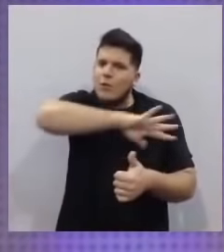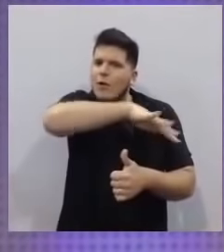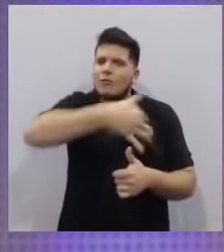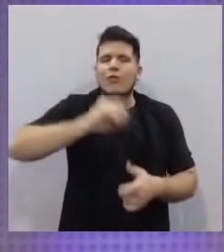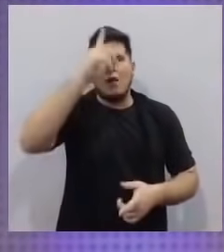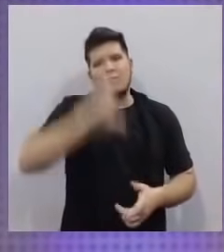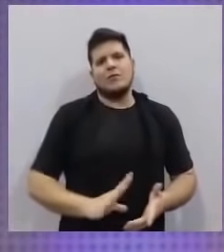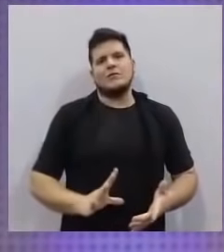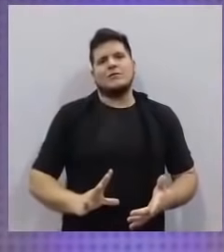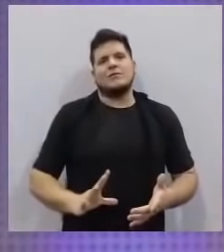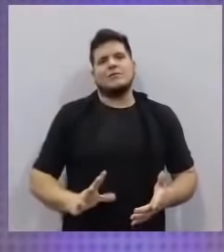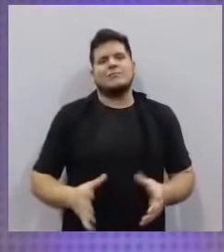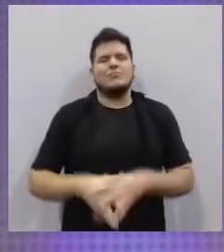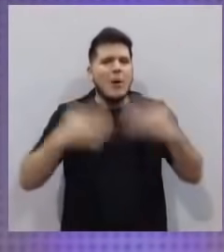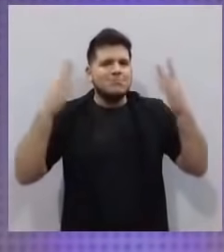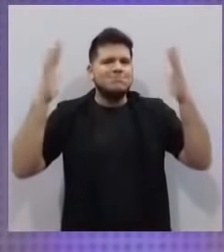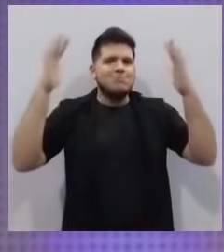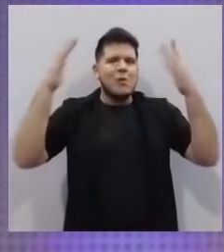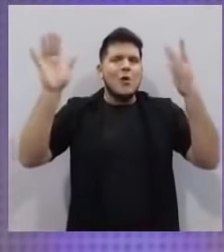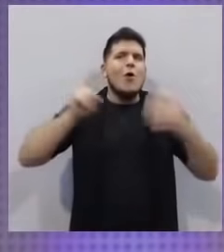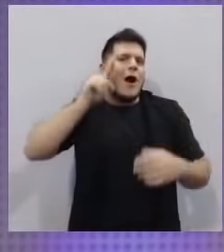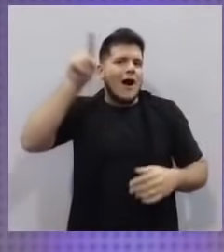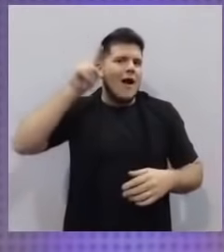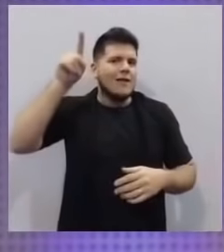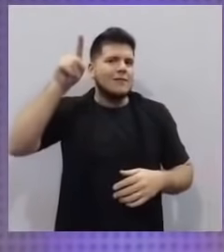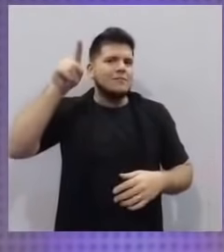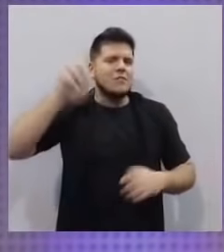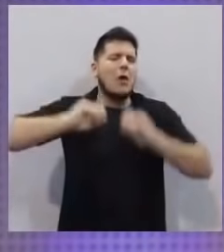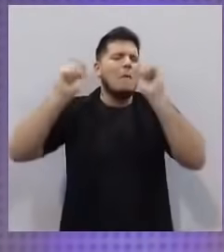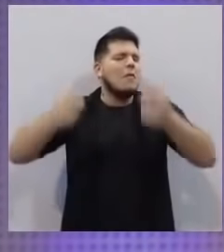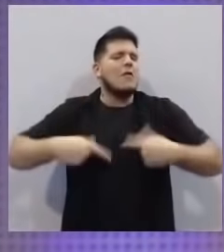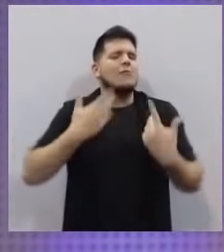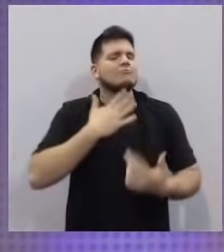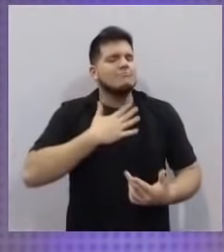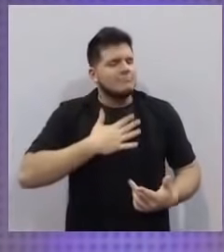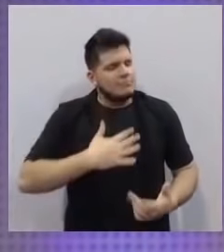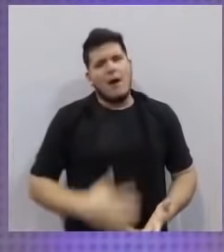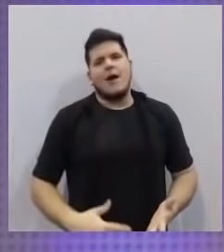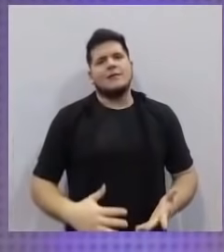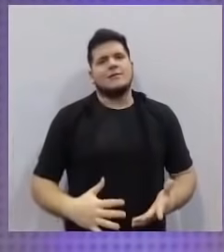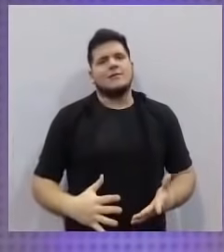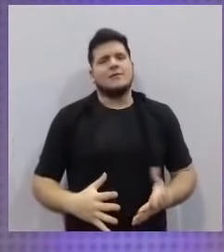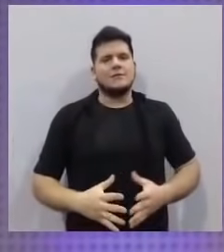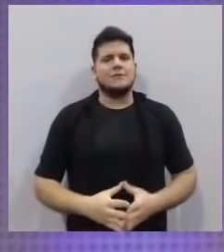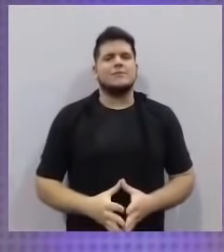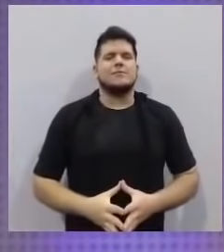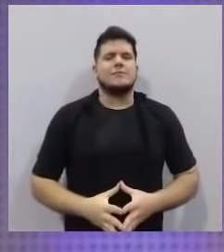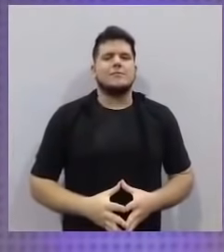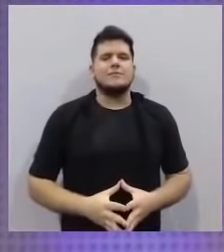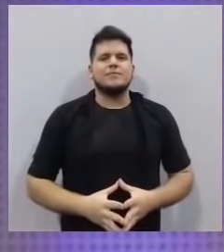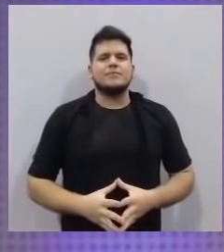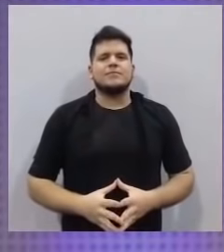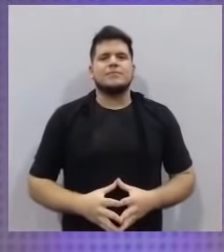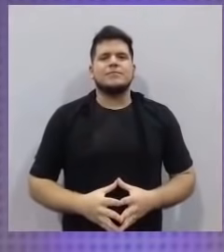que nos da esa esperanza esa paz que tanto necesitamos en